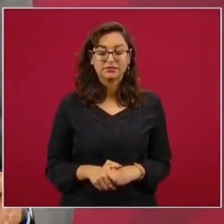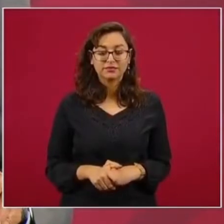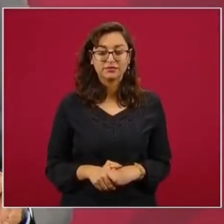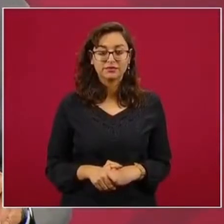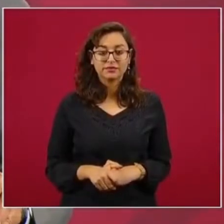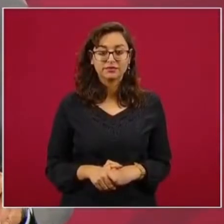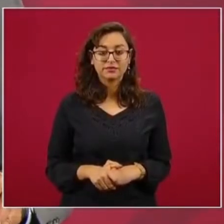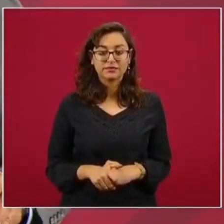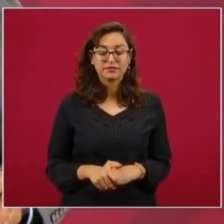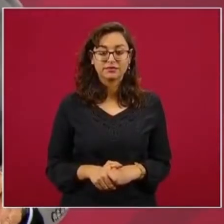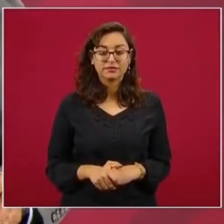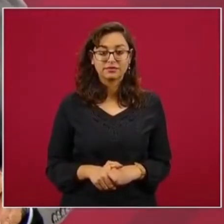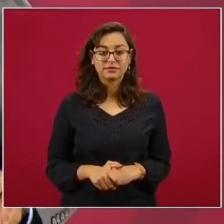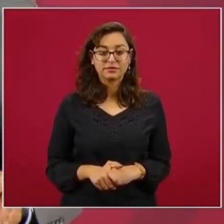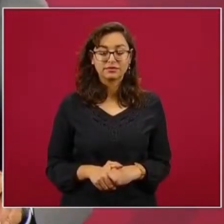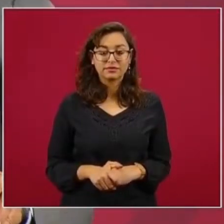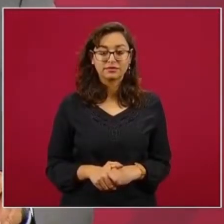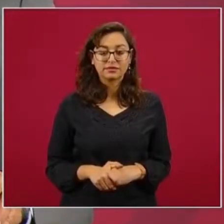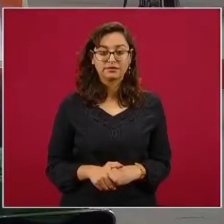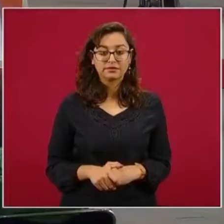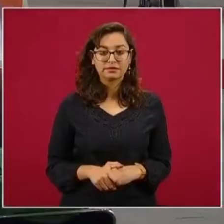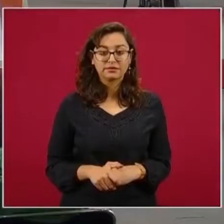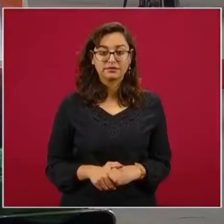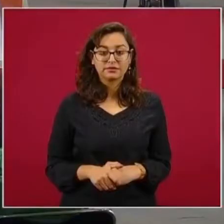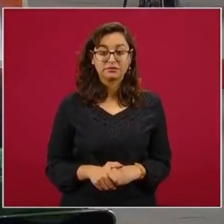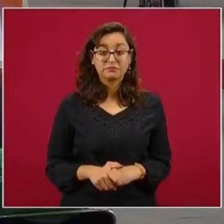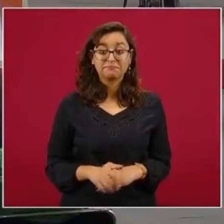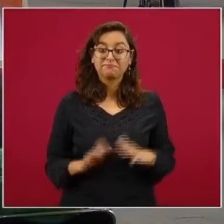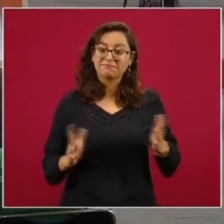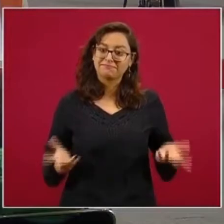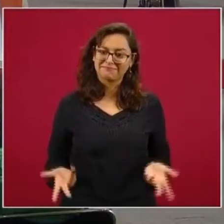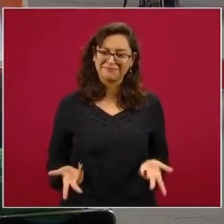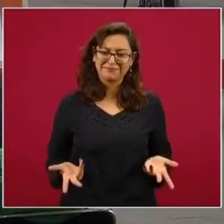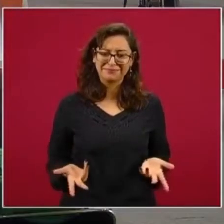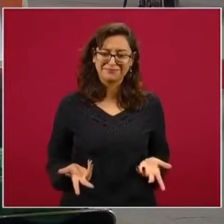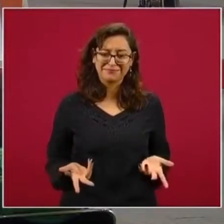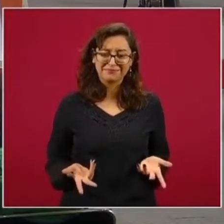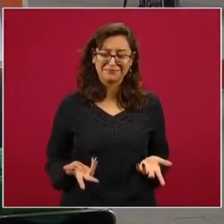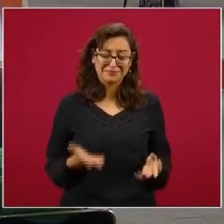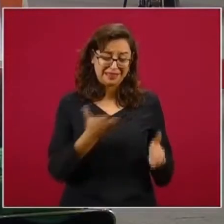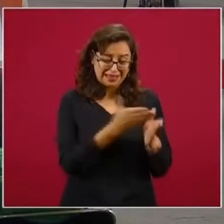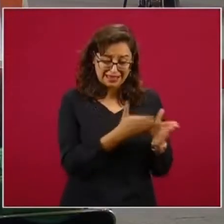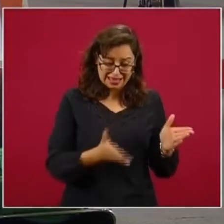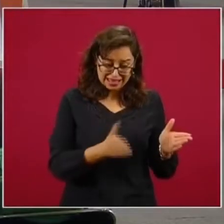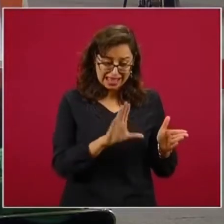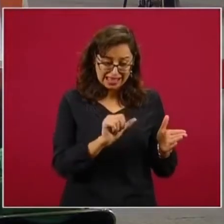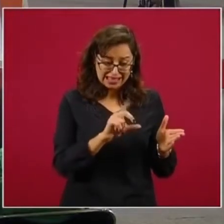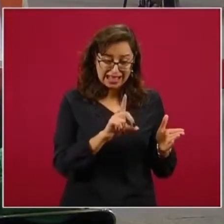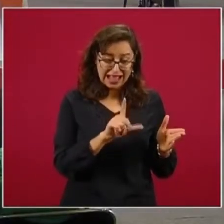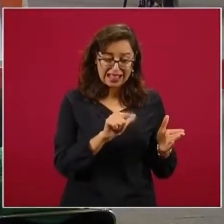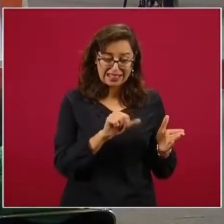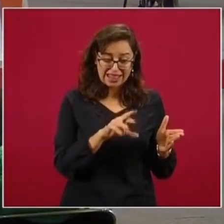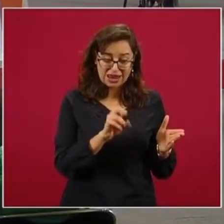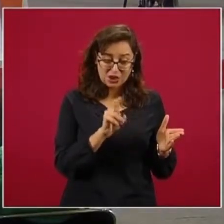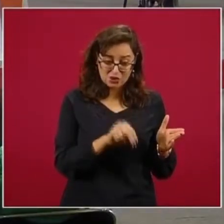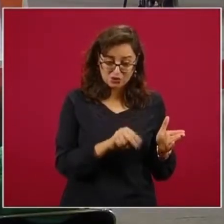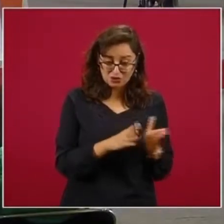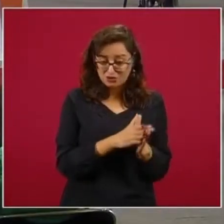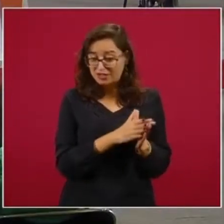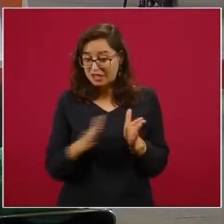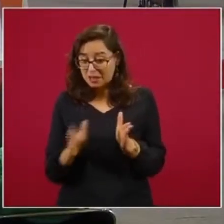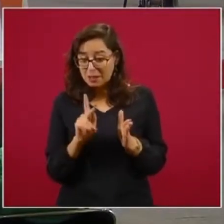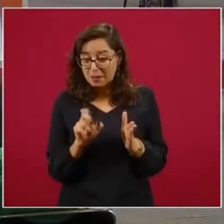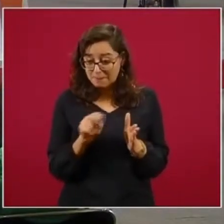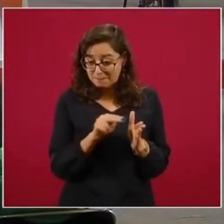que si estuvo 2 sexenios, si estuvo en el sexenio de Calderón y en el sexenio